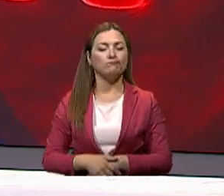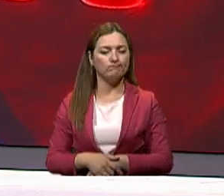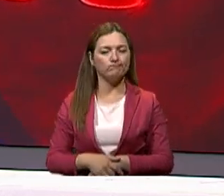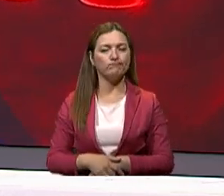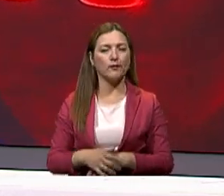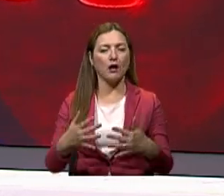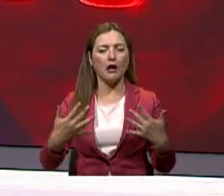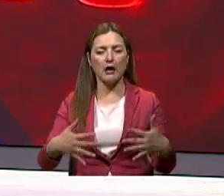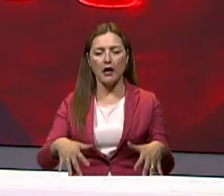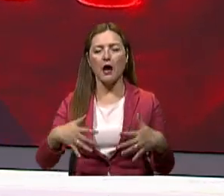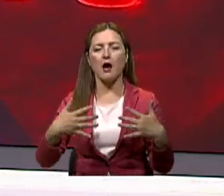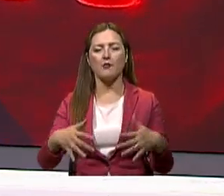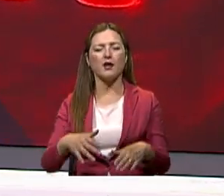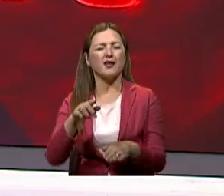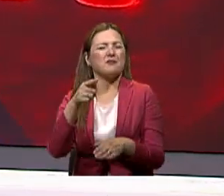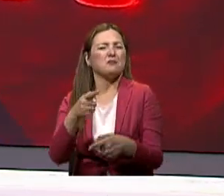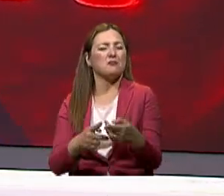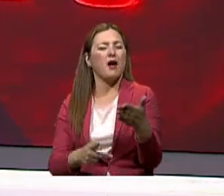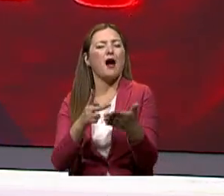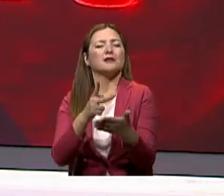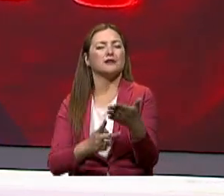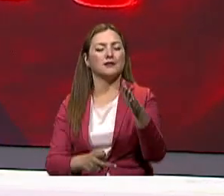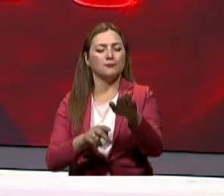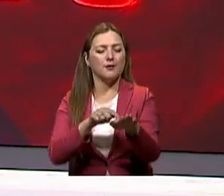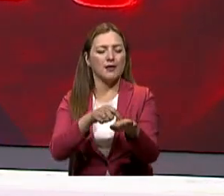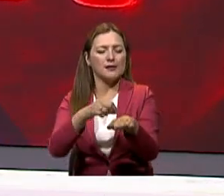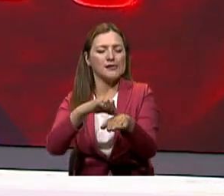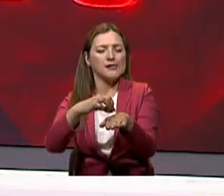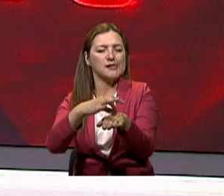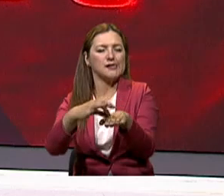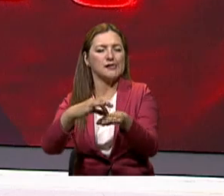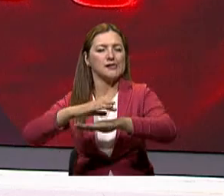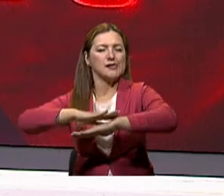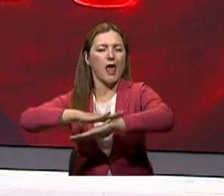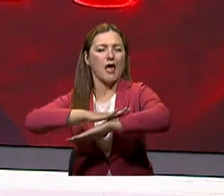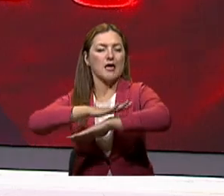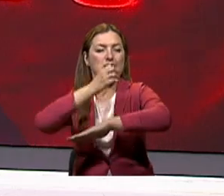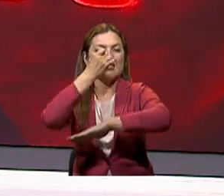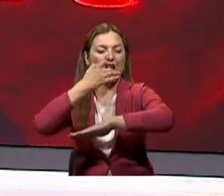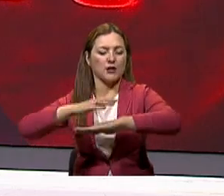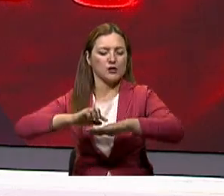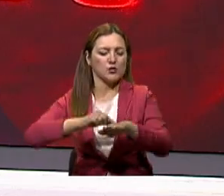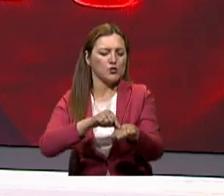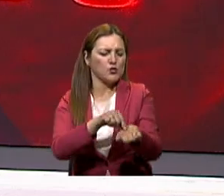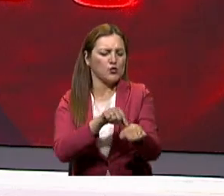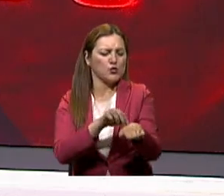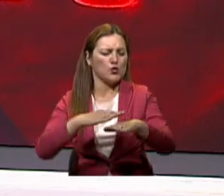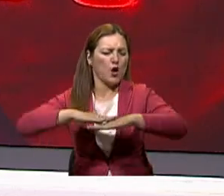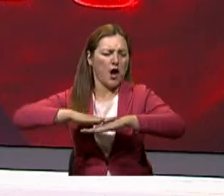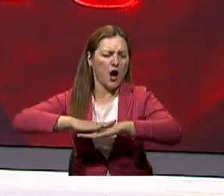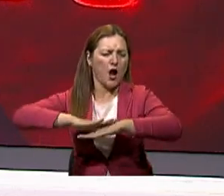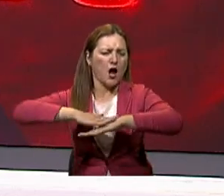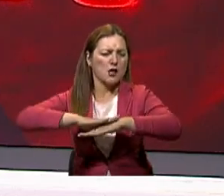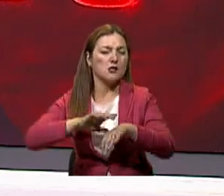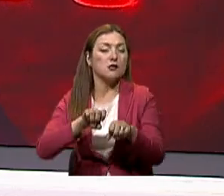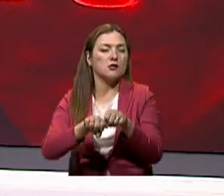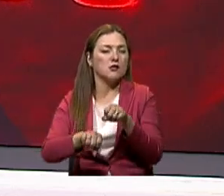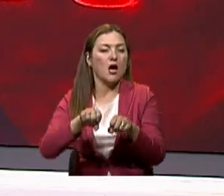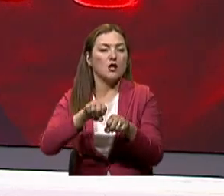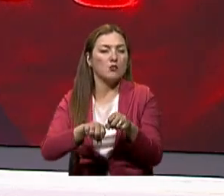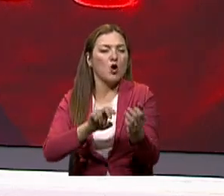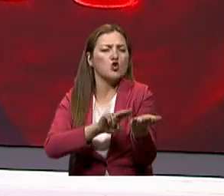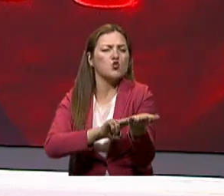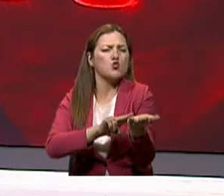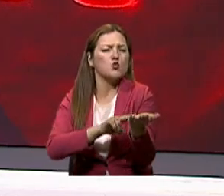causa una neuropatía diabética y los vasos sanguíneos pueden producir isquemia. Esto de aquí debido a los altos niveles de glucosa que